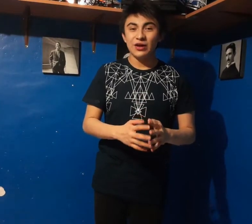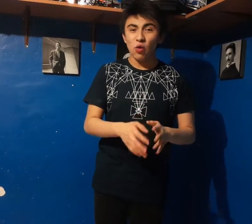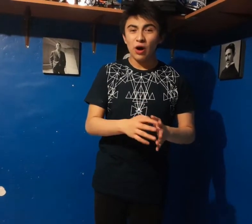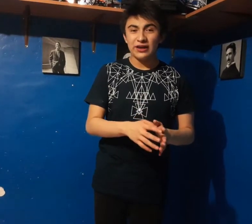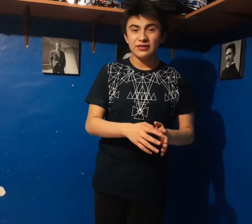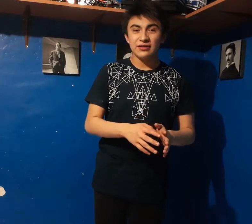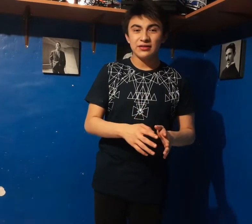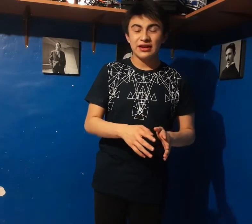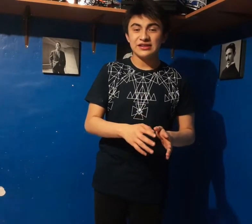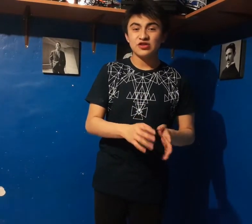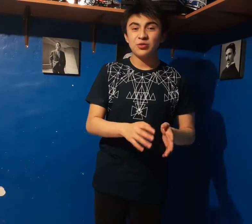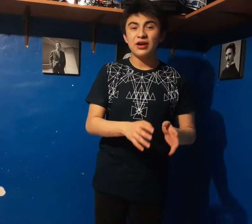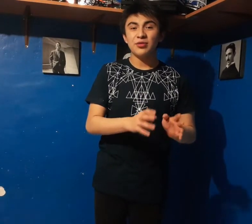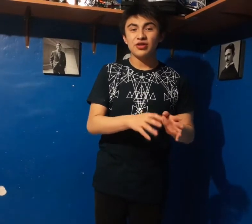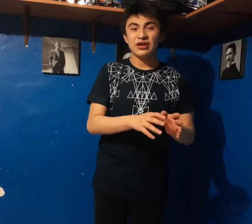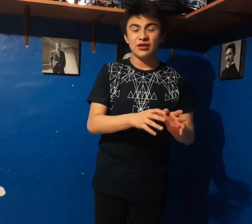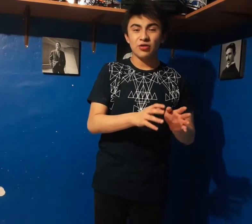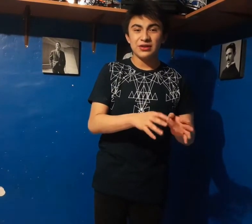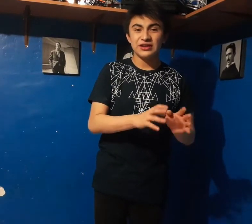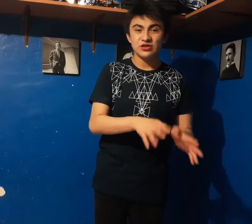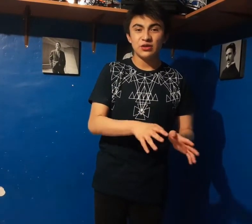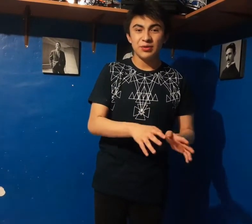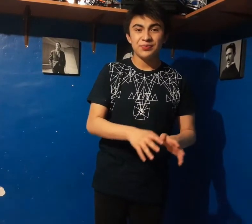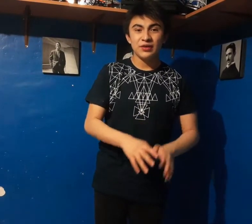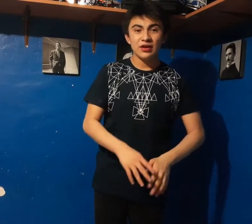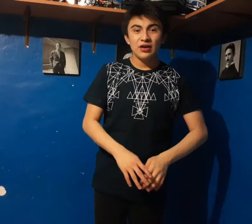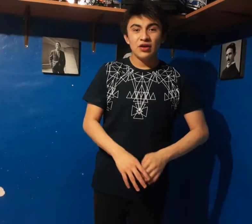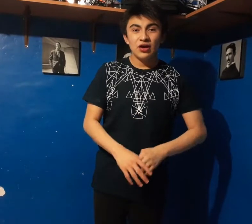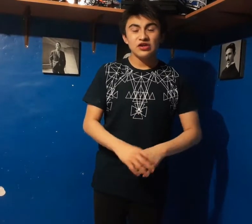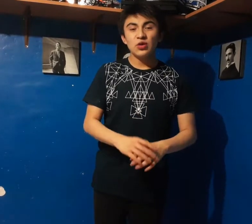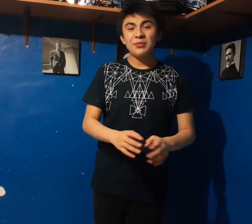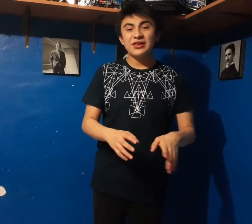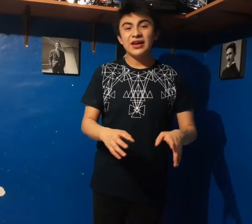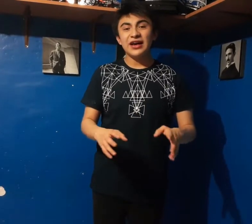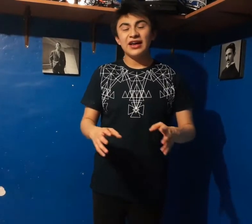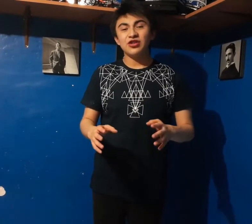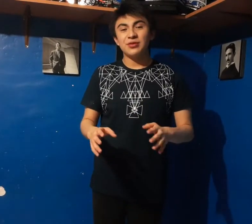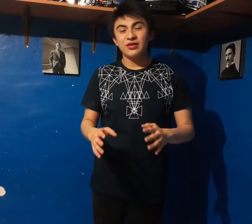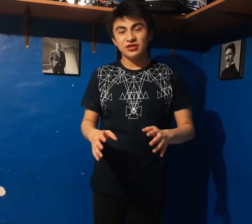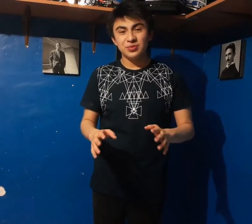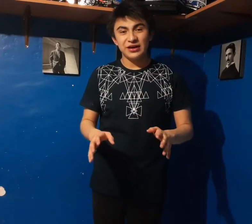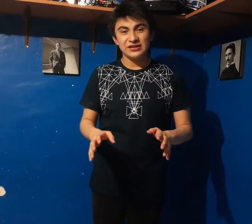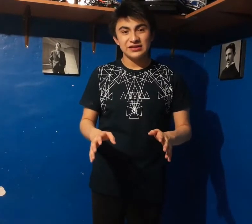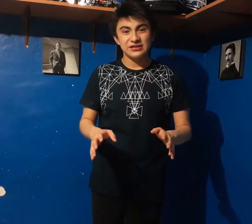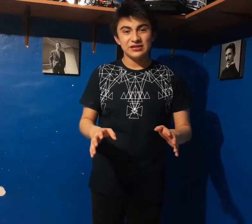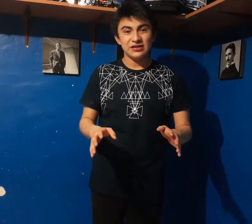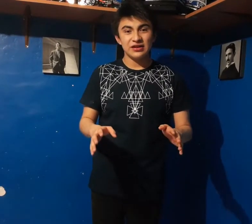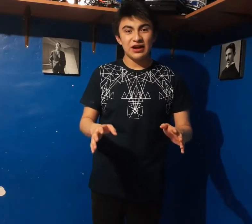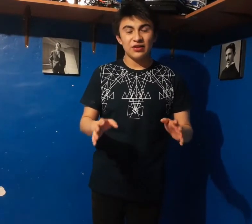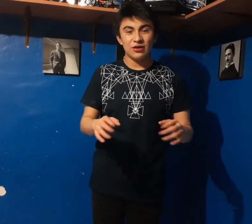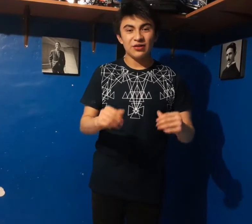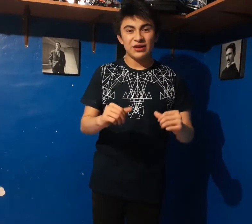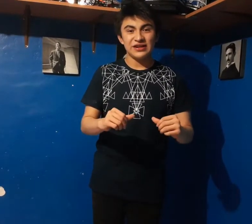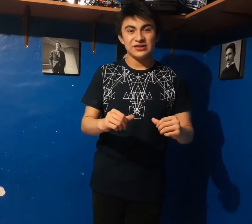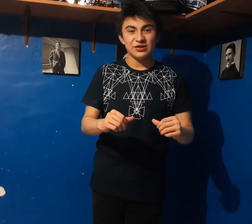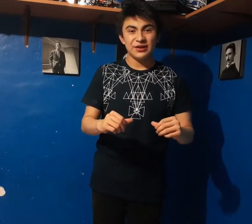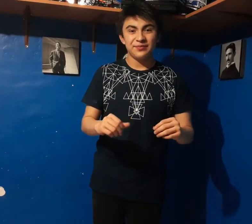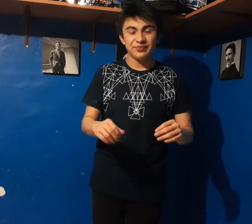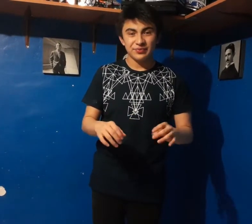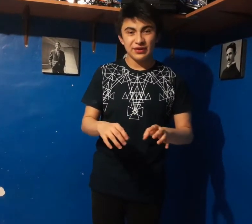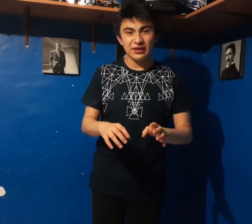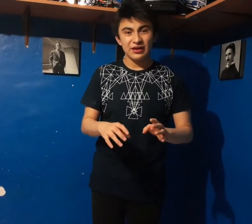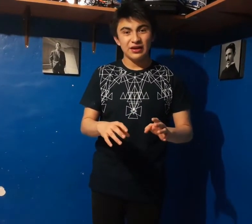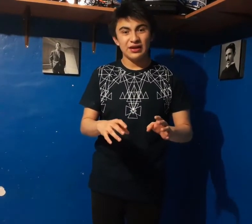China en Wuhan tras descubrir el brote de COVID-19 es una medida que han tomado los países a lo largo de la